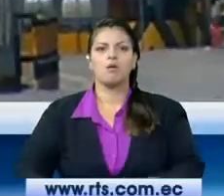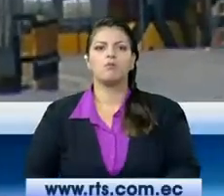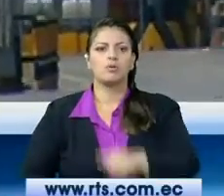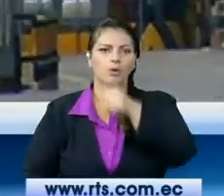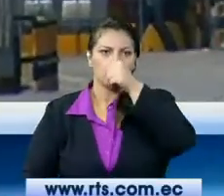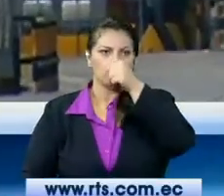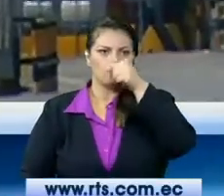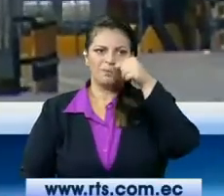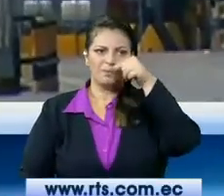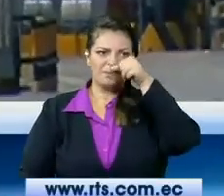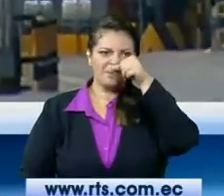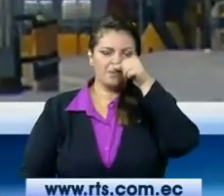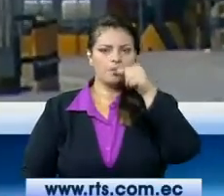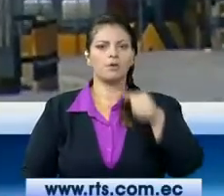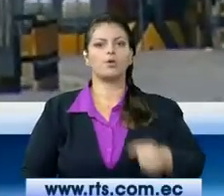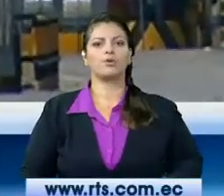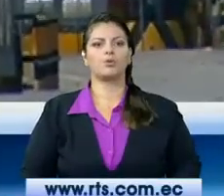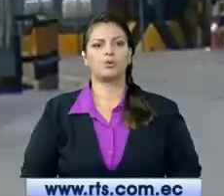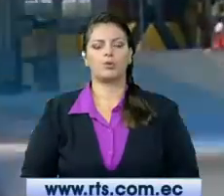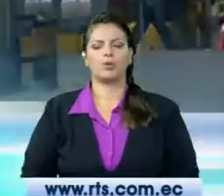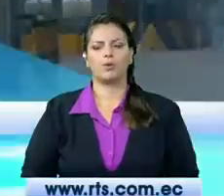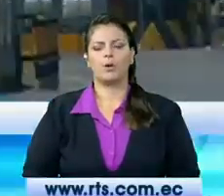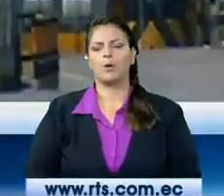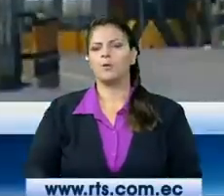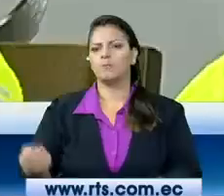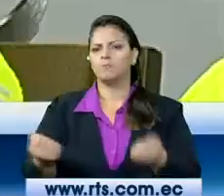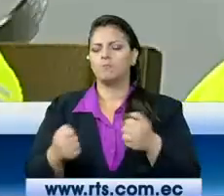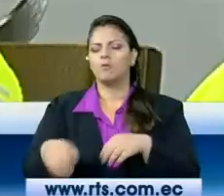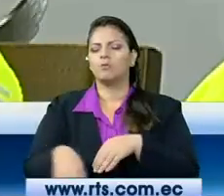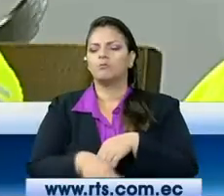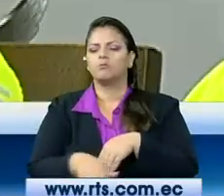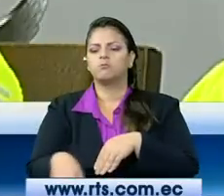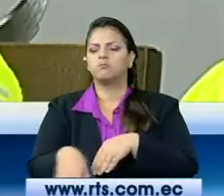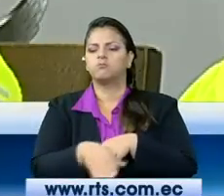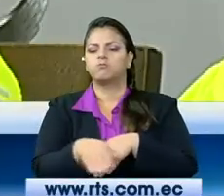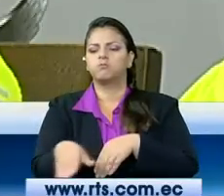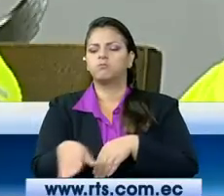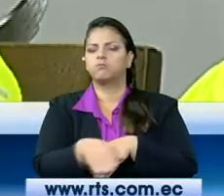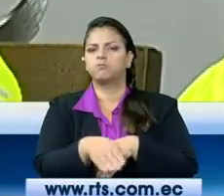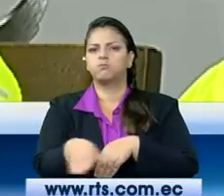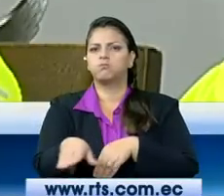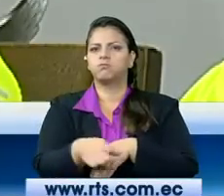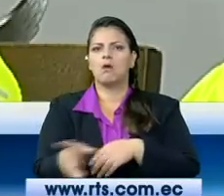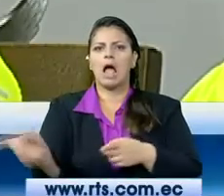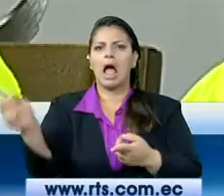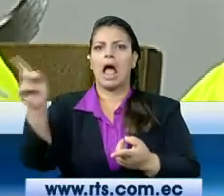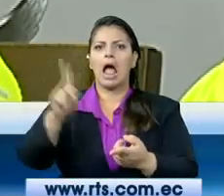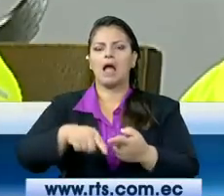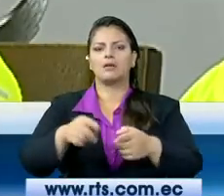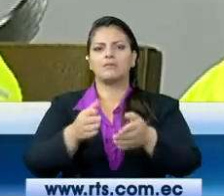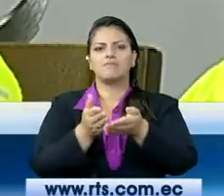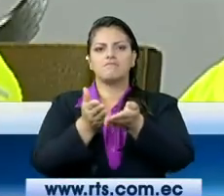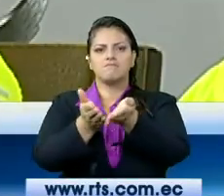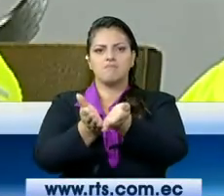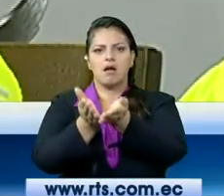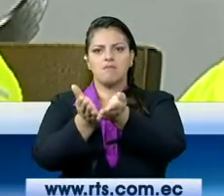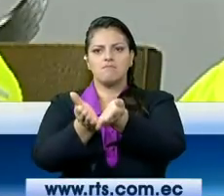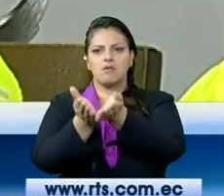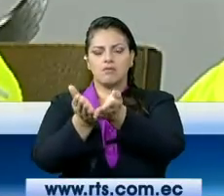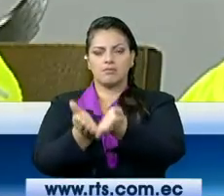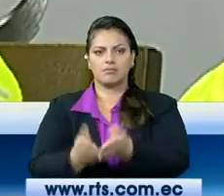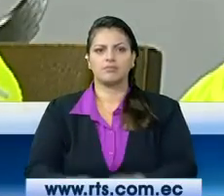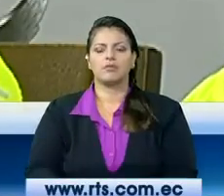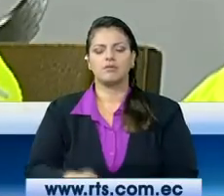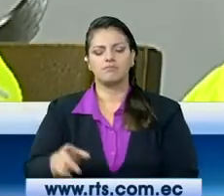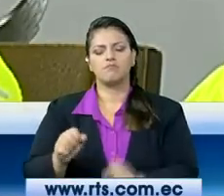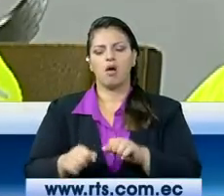contenedor en esa terminal marítima con el método gancho ciego. Con la información valerosa de la ciudadanía permitió que las unidades de